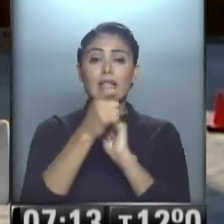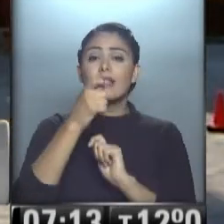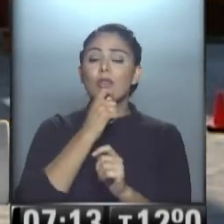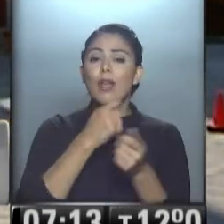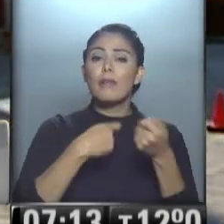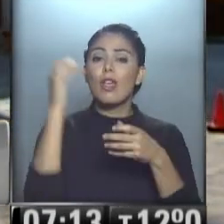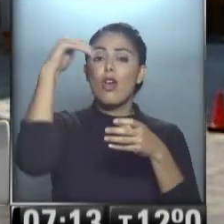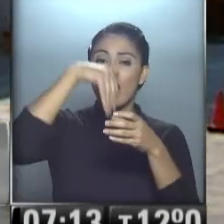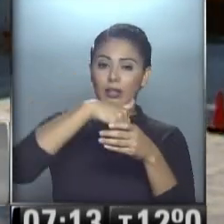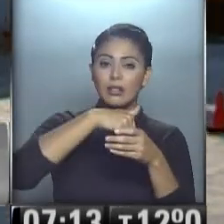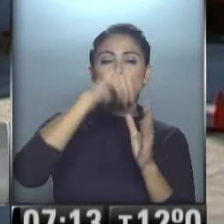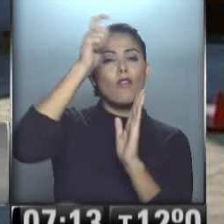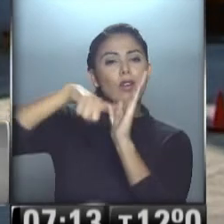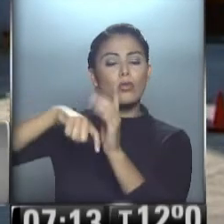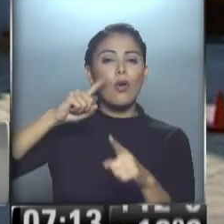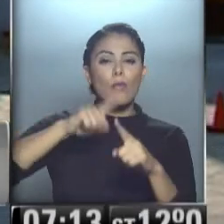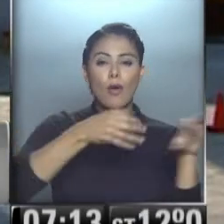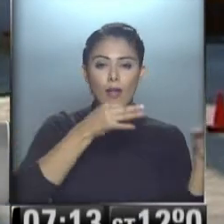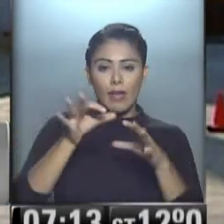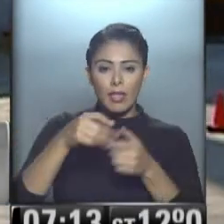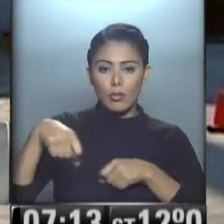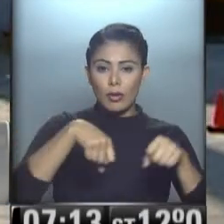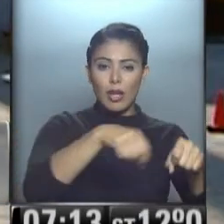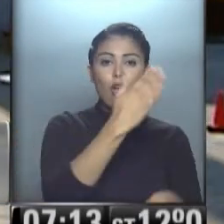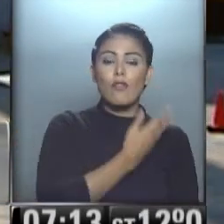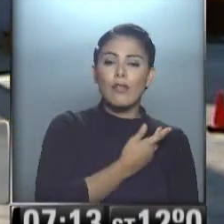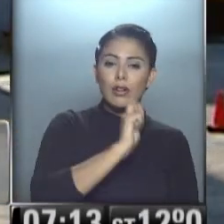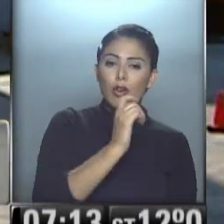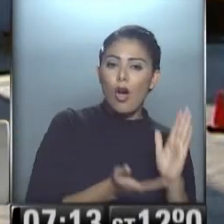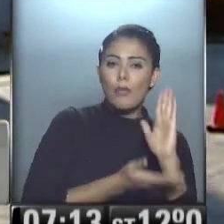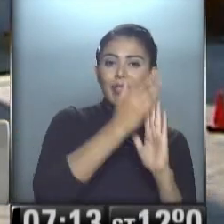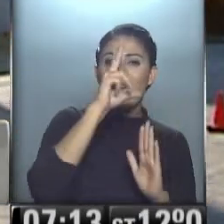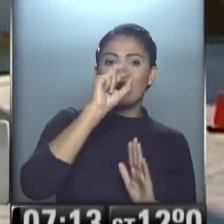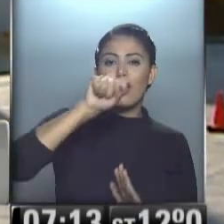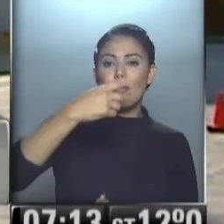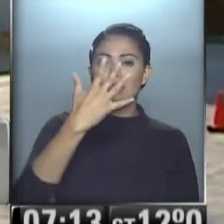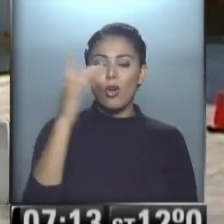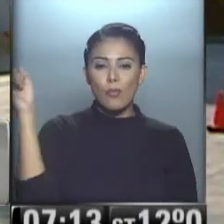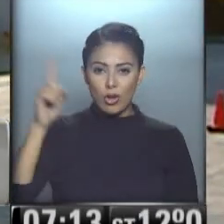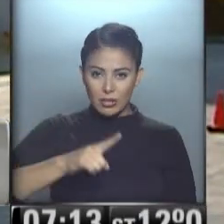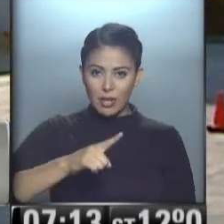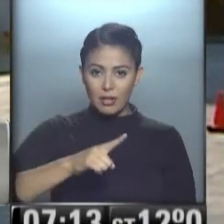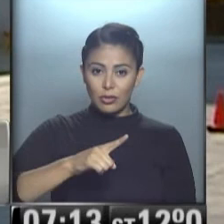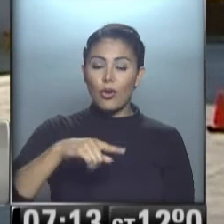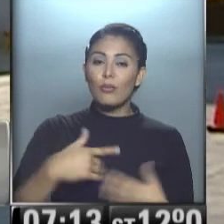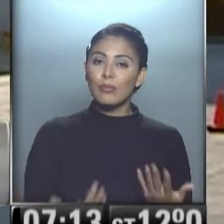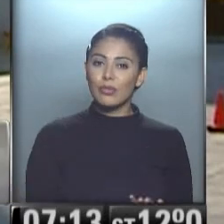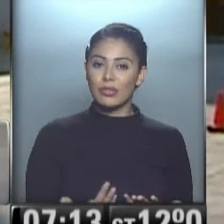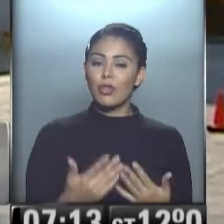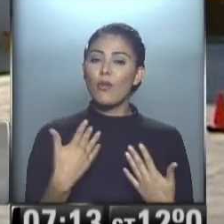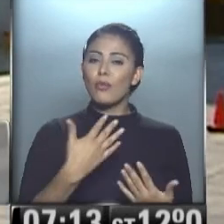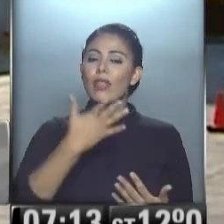la facturación por ventas en los supermercados aumentó durante febrero el 30,5%, lo que permitió